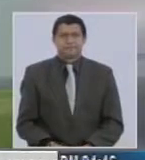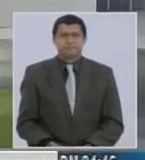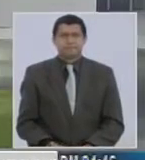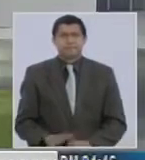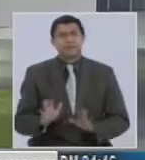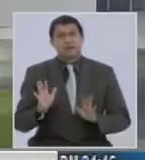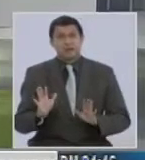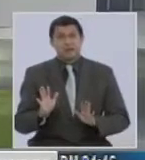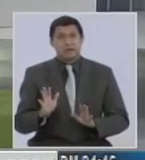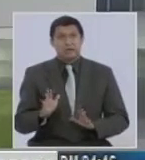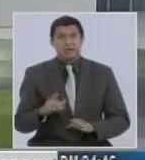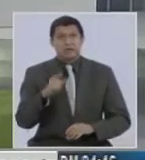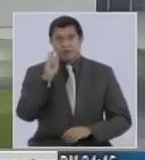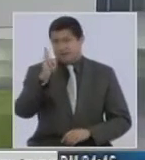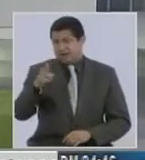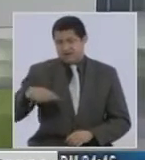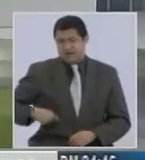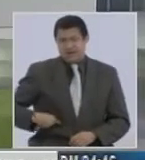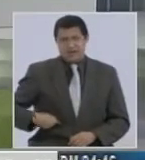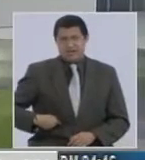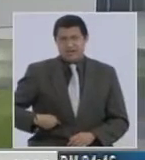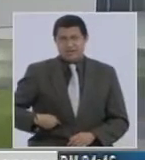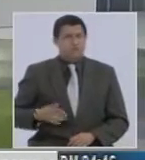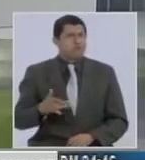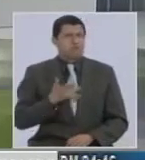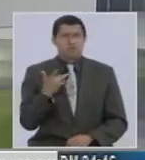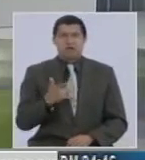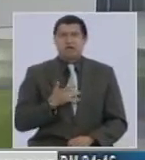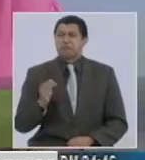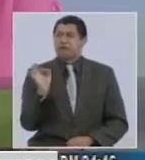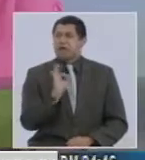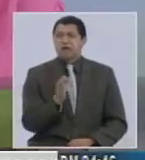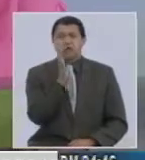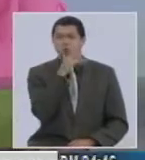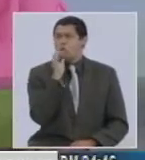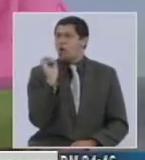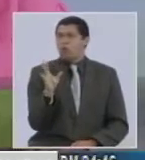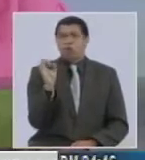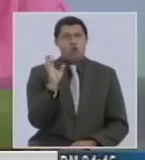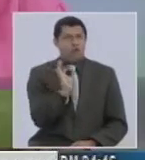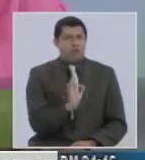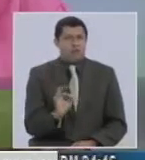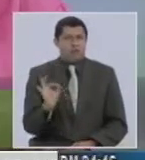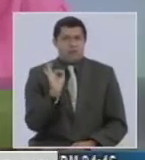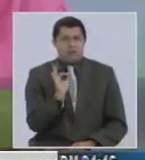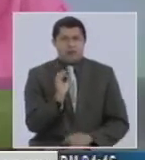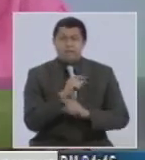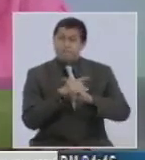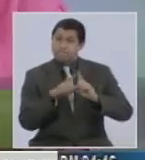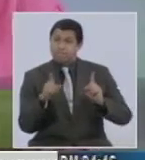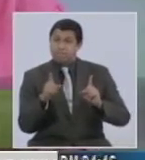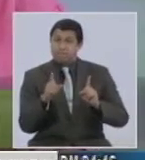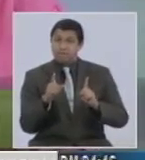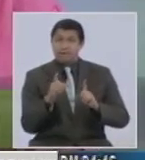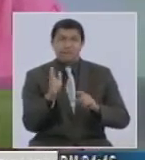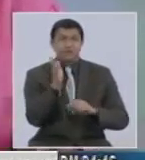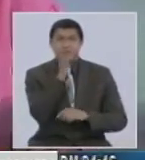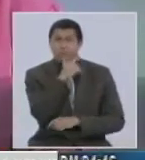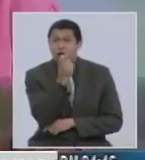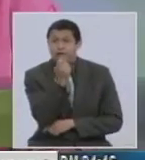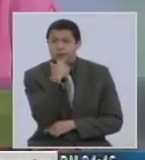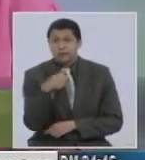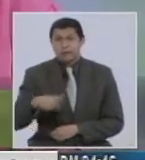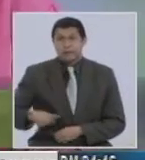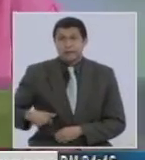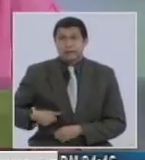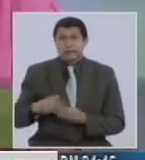Bueno, sabes que el hígado es asintomático, no hay dolor. Lo que pasa es que el no tomar el tratamiento degenera